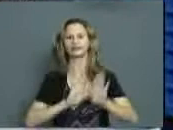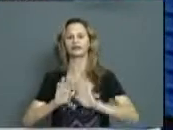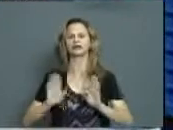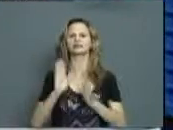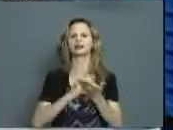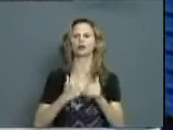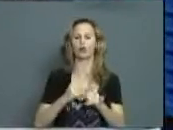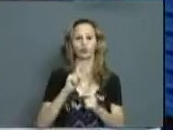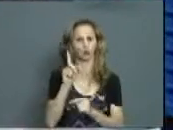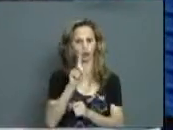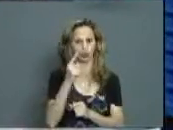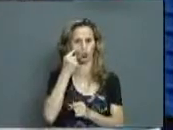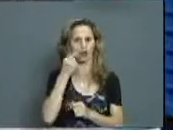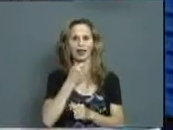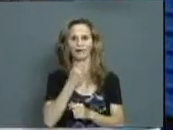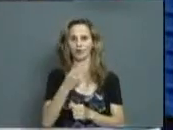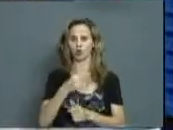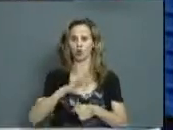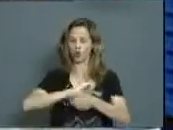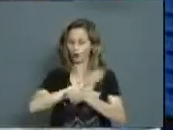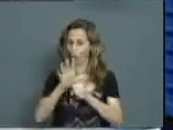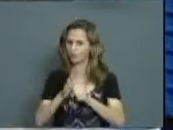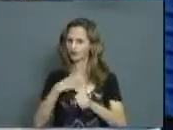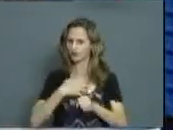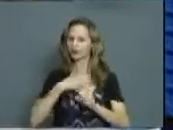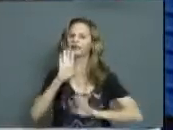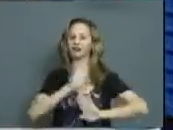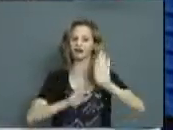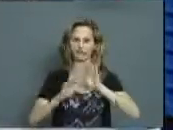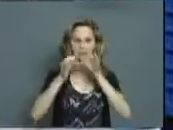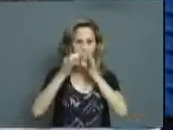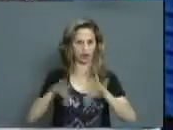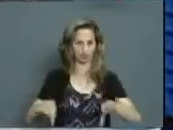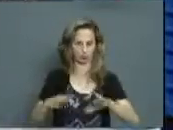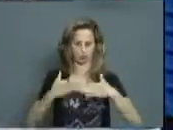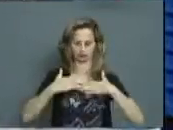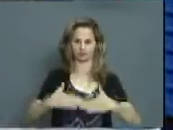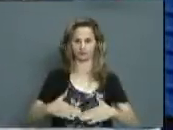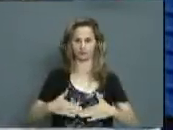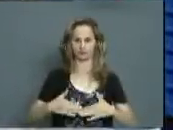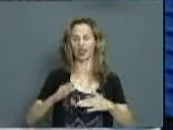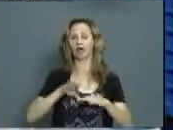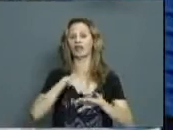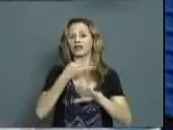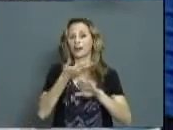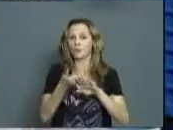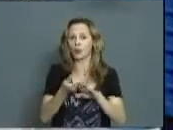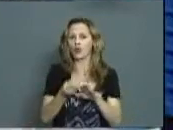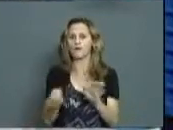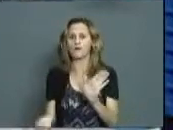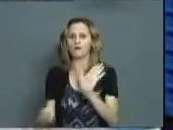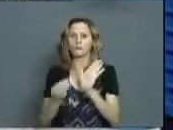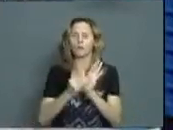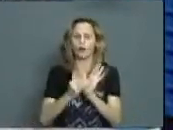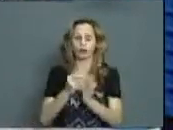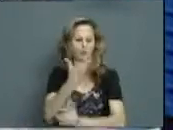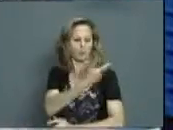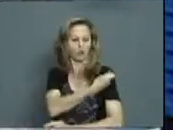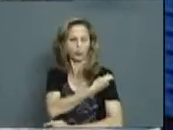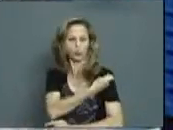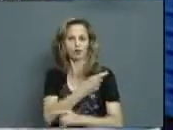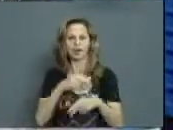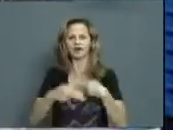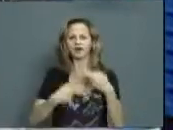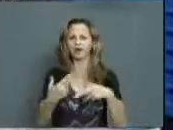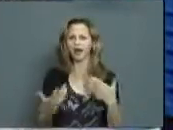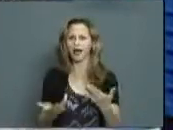la enfermedad, usted va a desarrollar anticuerpos naturales contra la enfermedad. Cualquiera de las vacunas que usted utilice, de las vacunas nacionales, lo que va a recibir es